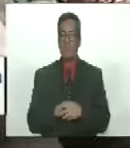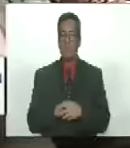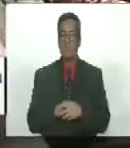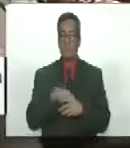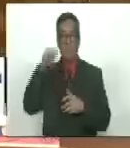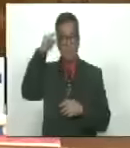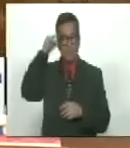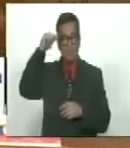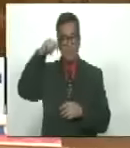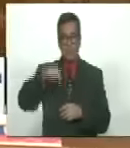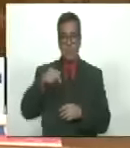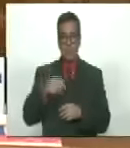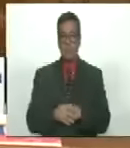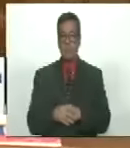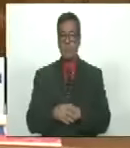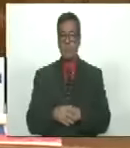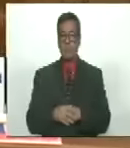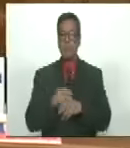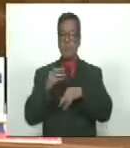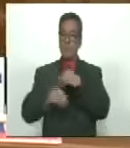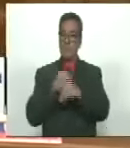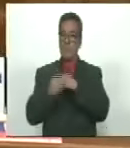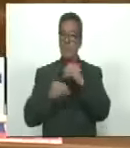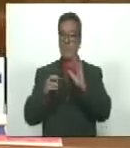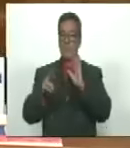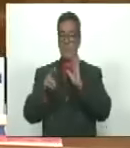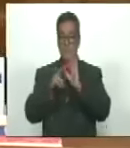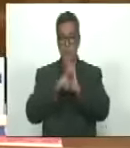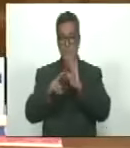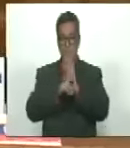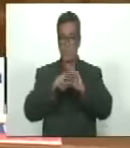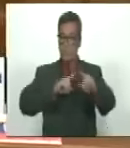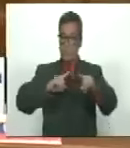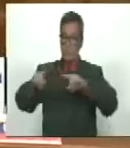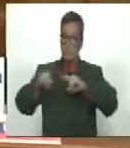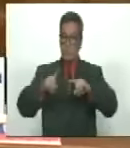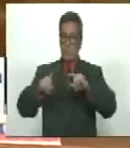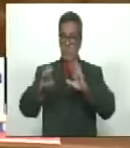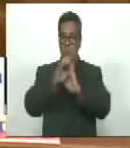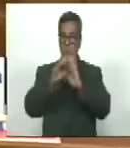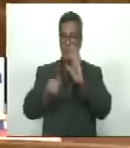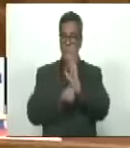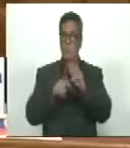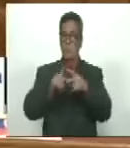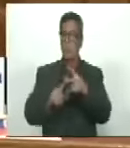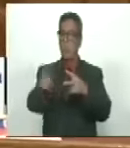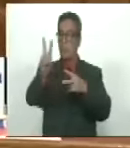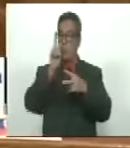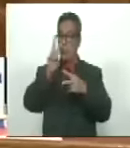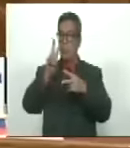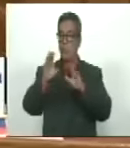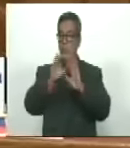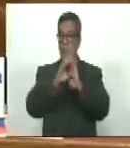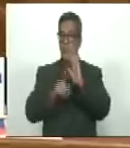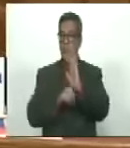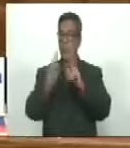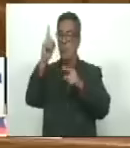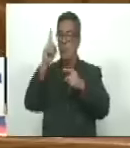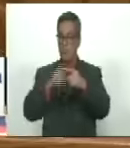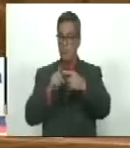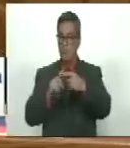El día de hoy vamos a cumplir con un mandato constitucional, o con dos mandatos en este caso. Uno